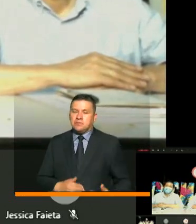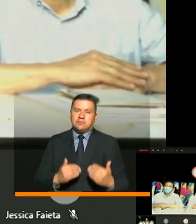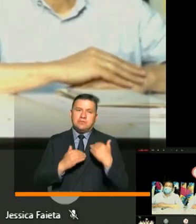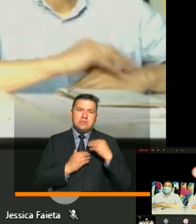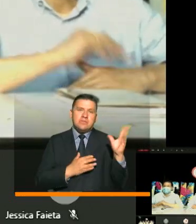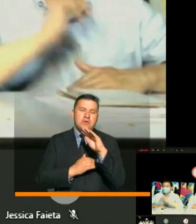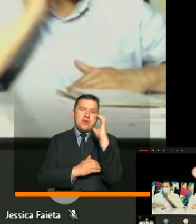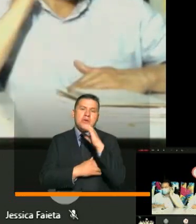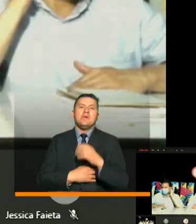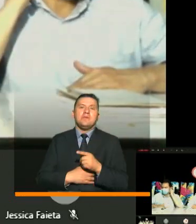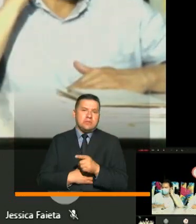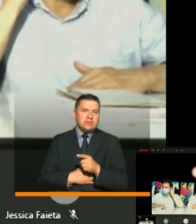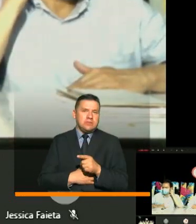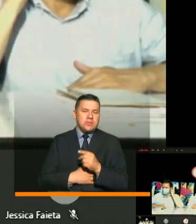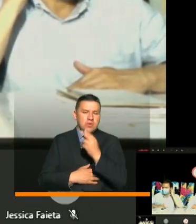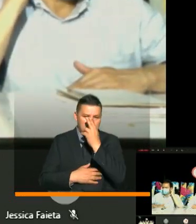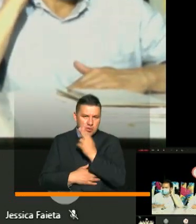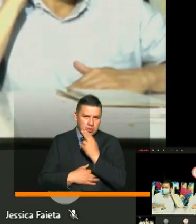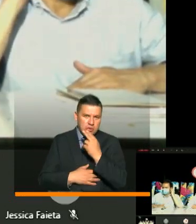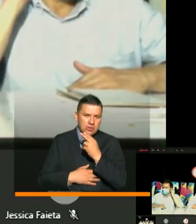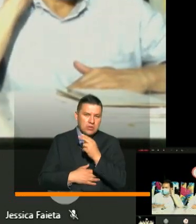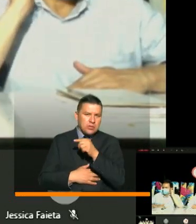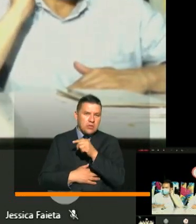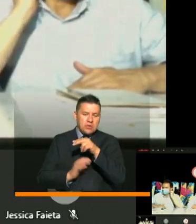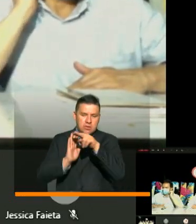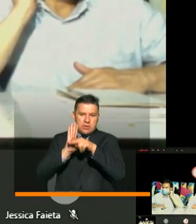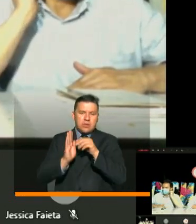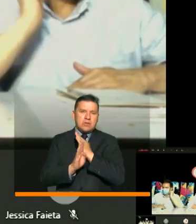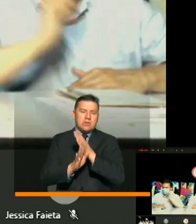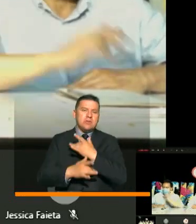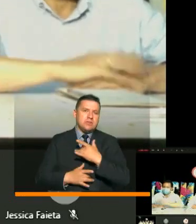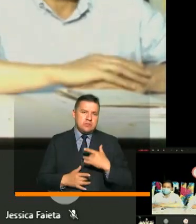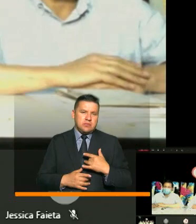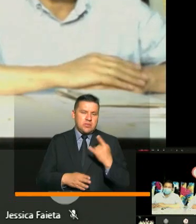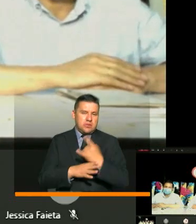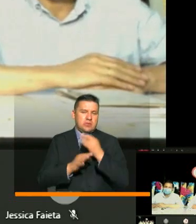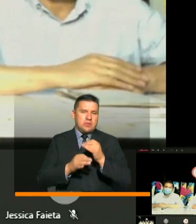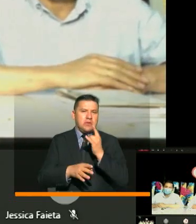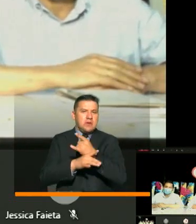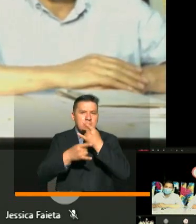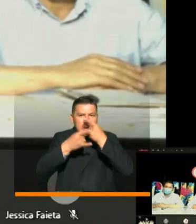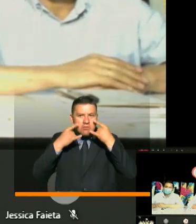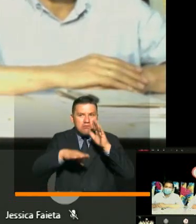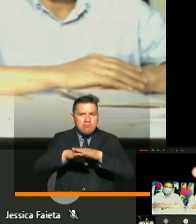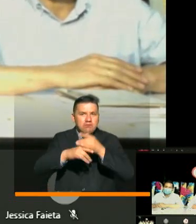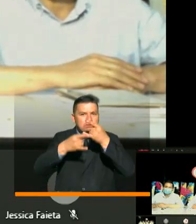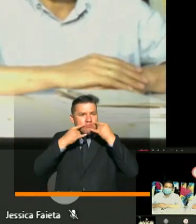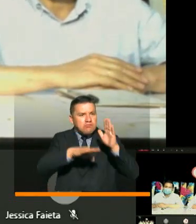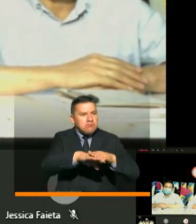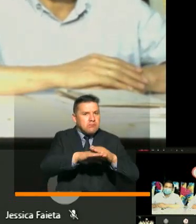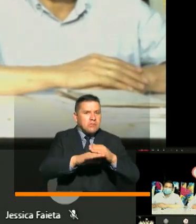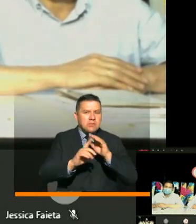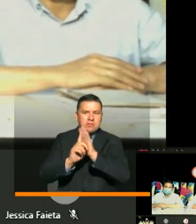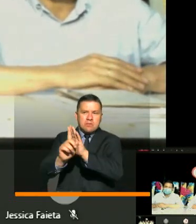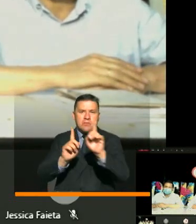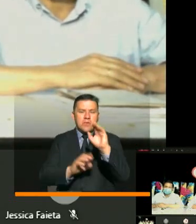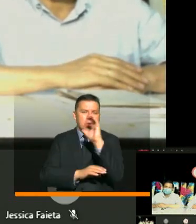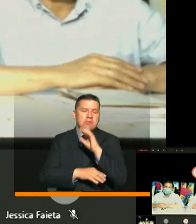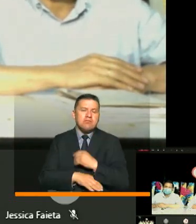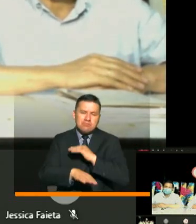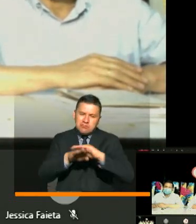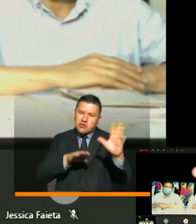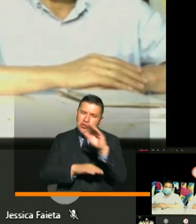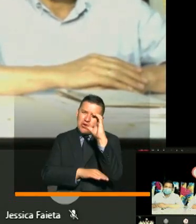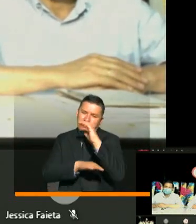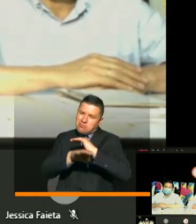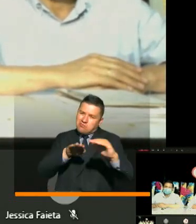corresponde a todos los colombianos, que se cumplan con los protocolos de bioseguridad, que se utilice el tapabocas, que haya distanciamiento físico entre los colombianos. Invitamos